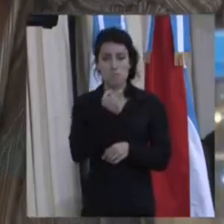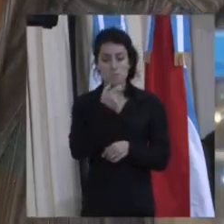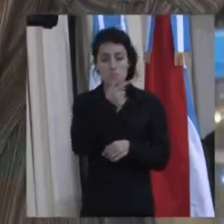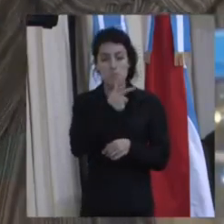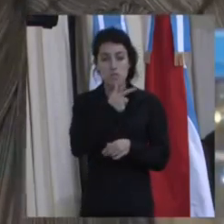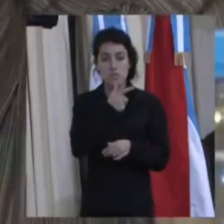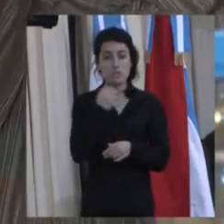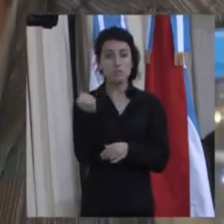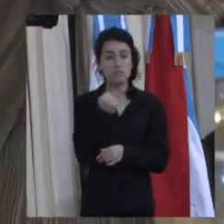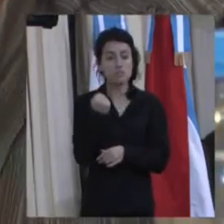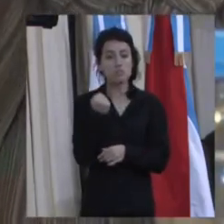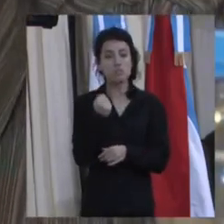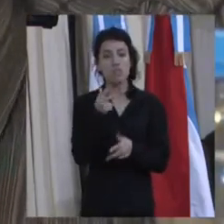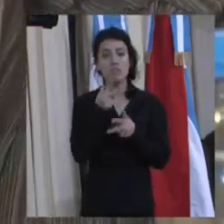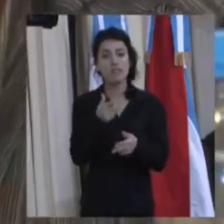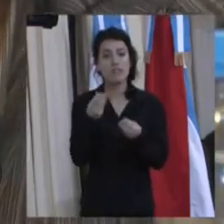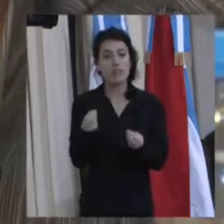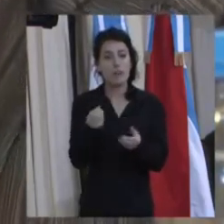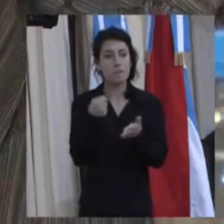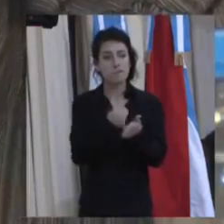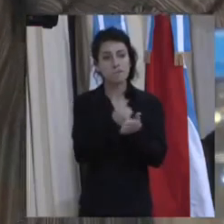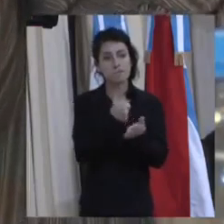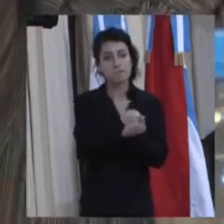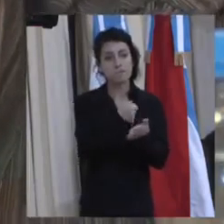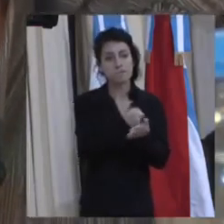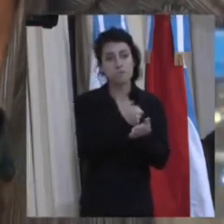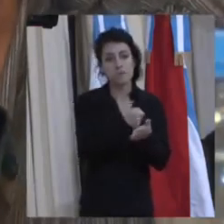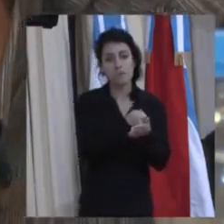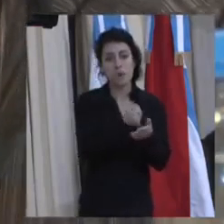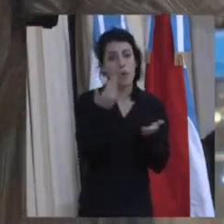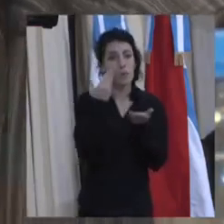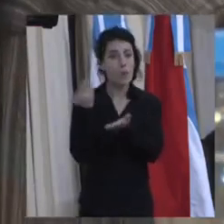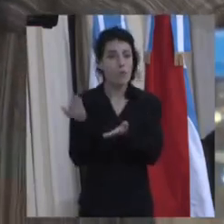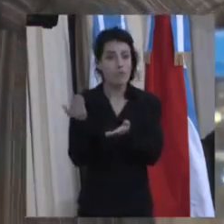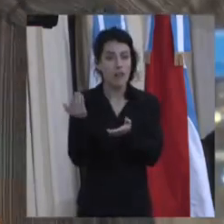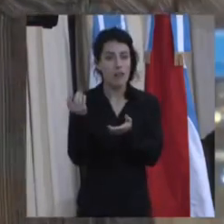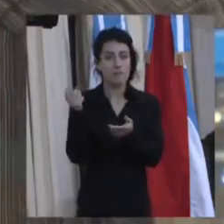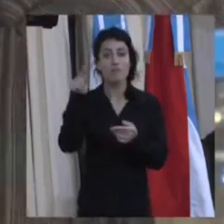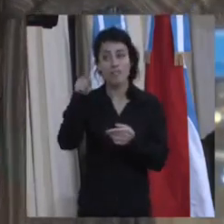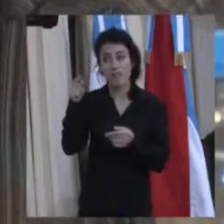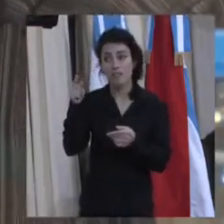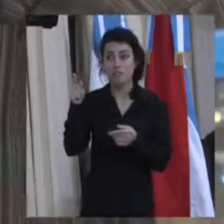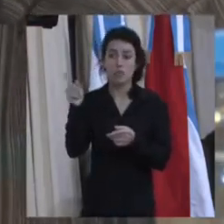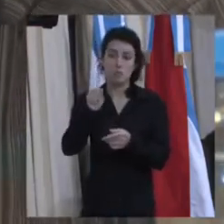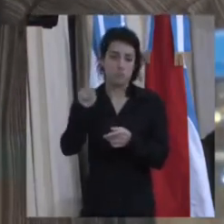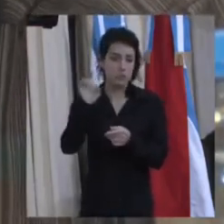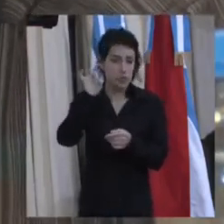conferencia, digamos, la lucha continúa, se proyecta más allá del evento. Y esto es así,